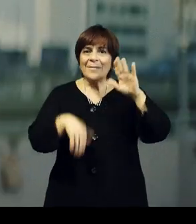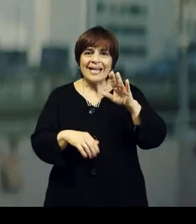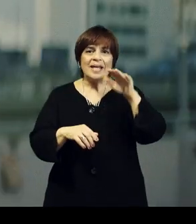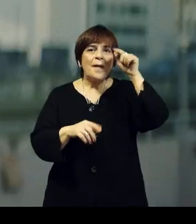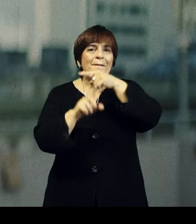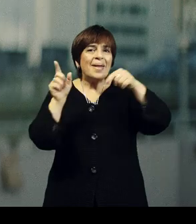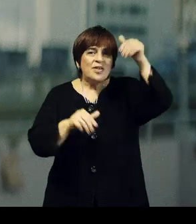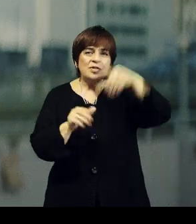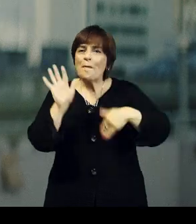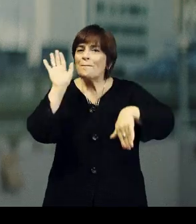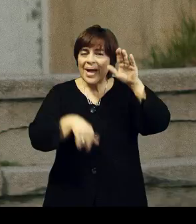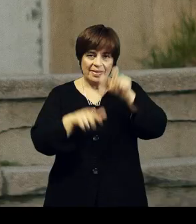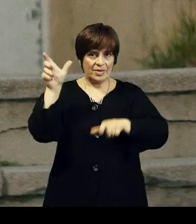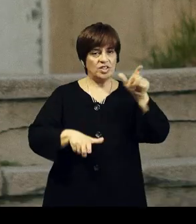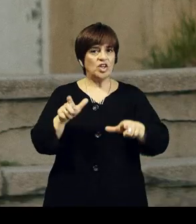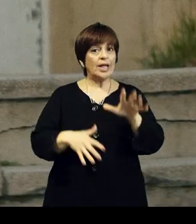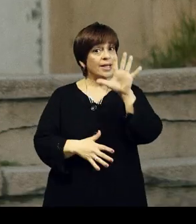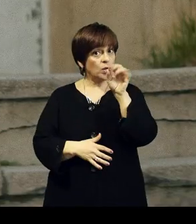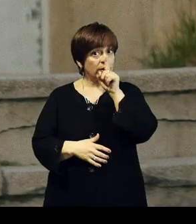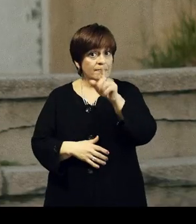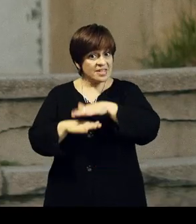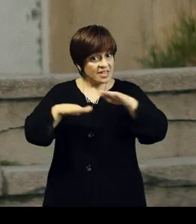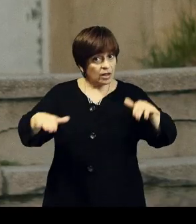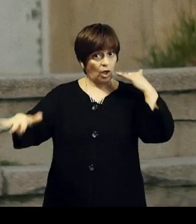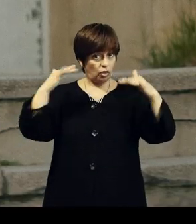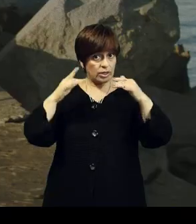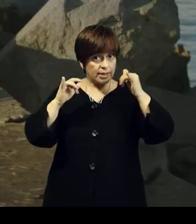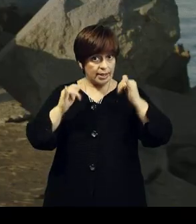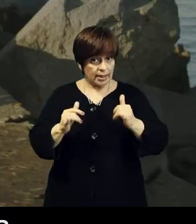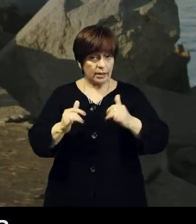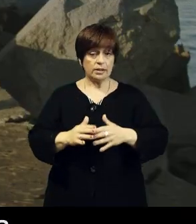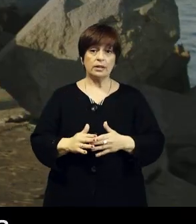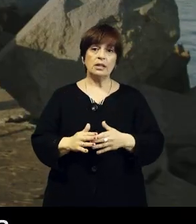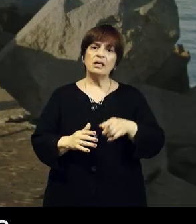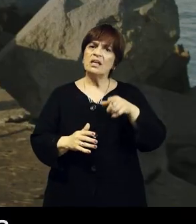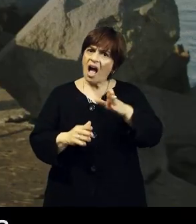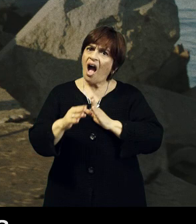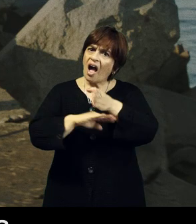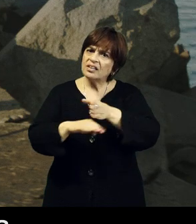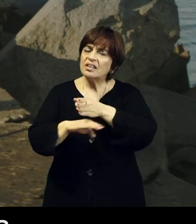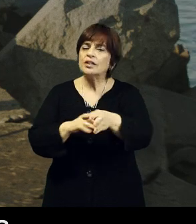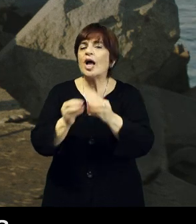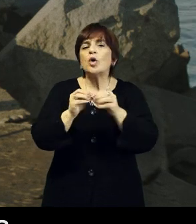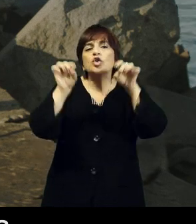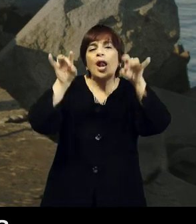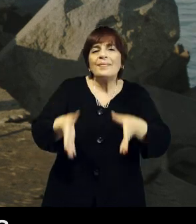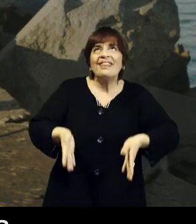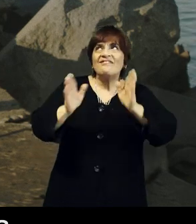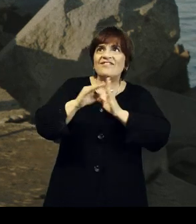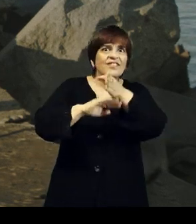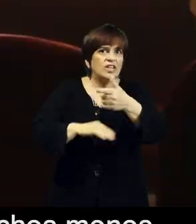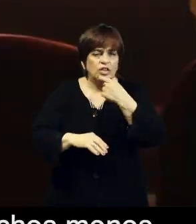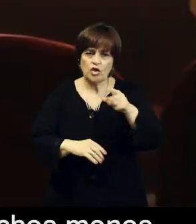de 500.000 de personas. 50.000 son niños y adolescentes. Y tener acceso no es solo una cuestión